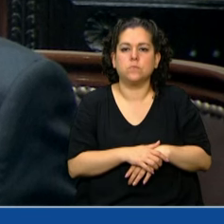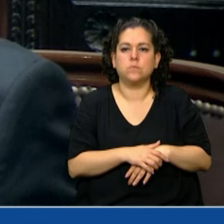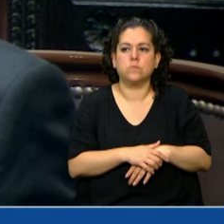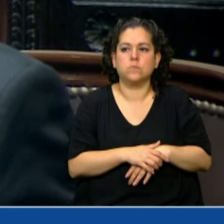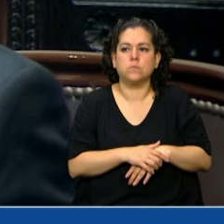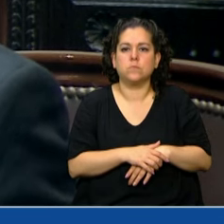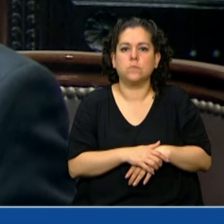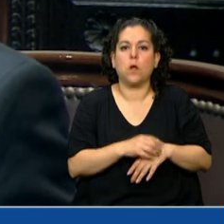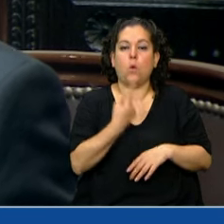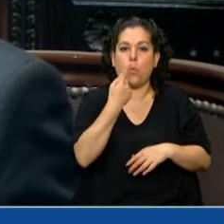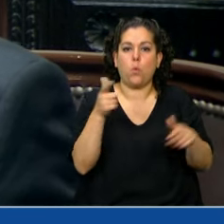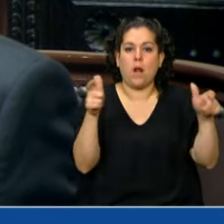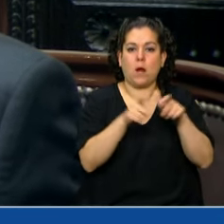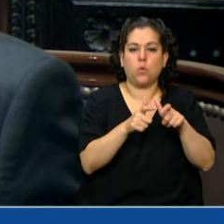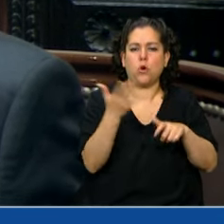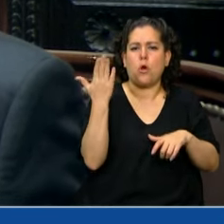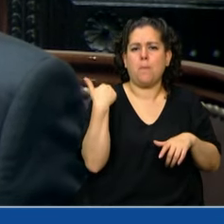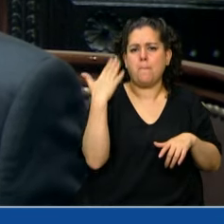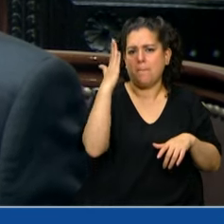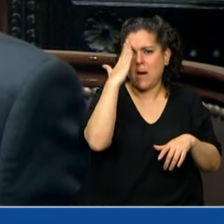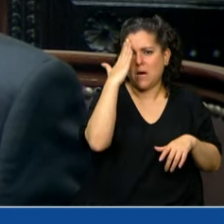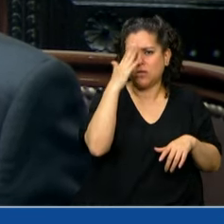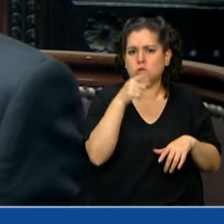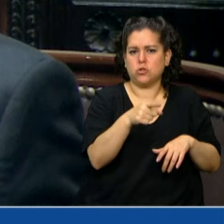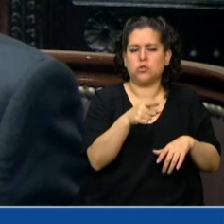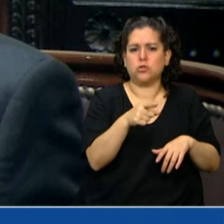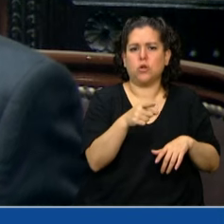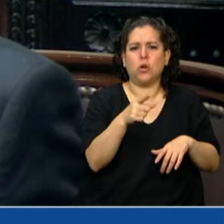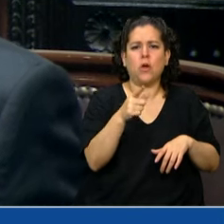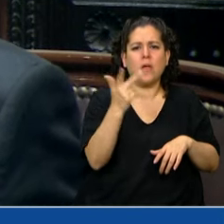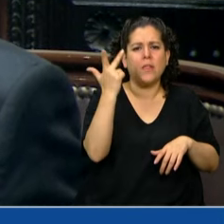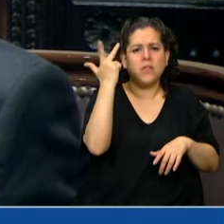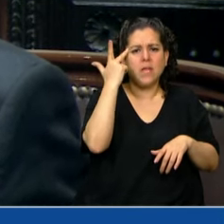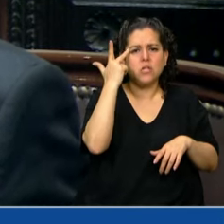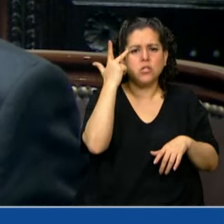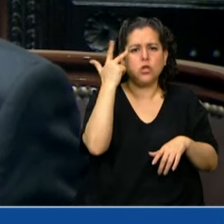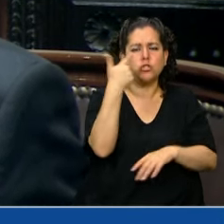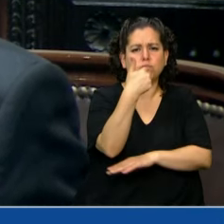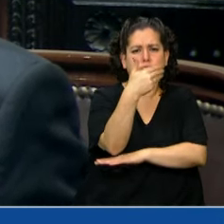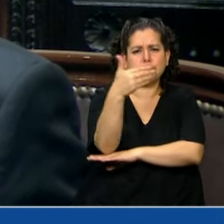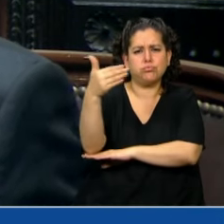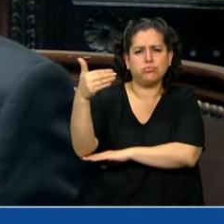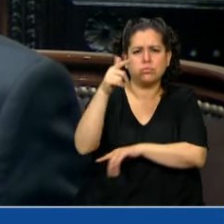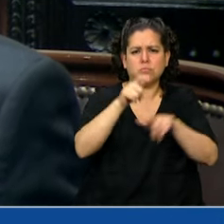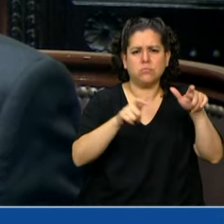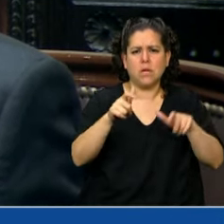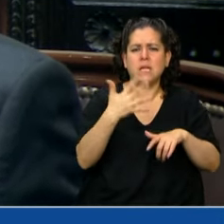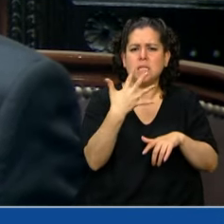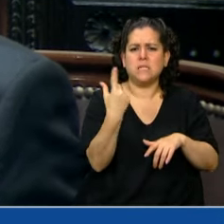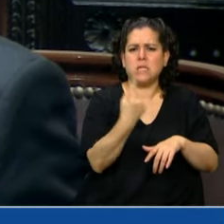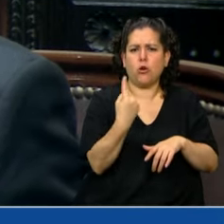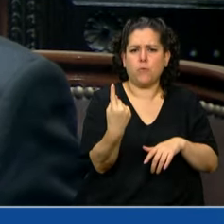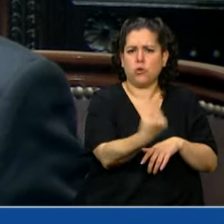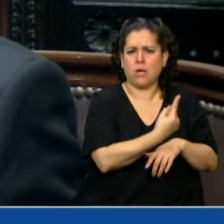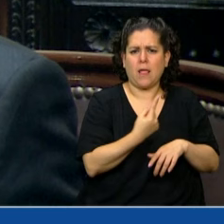informativas una en marzo que tuvo la friolera de 18 expositores con 5 minutos cada